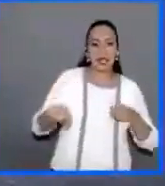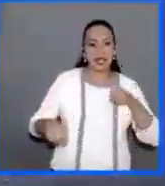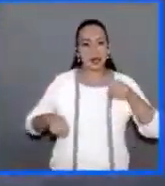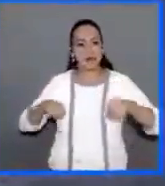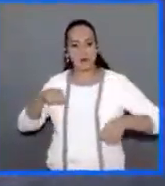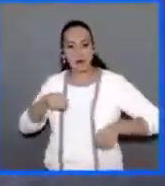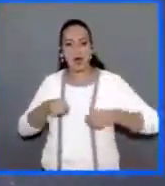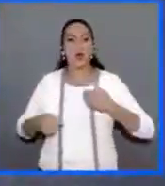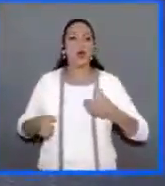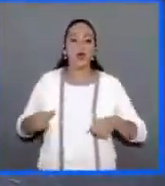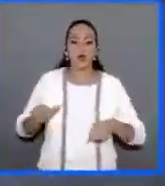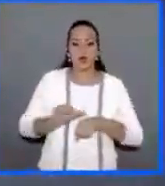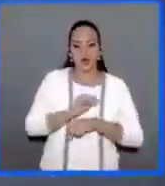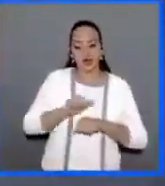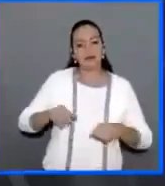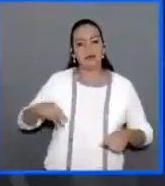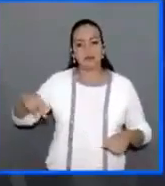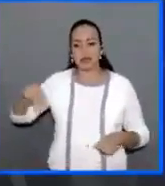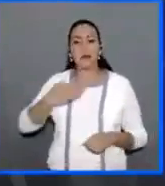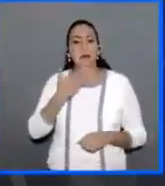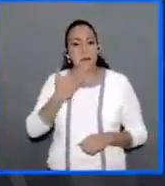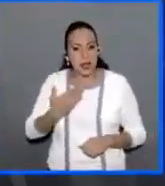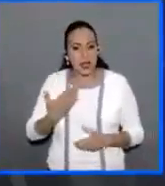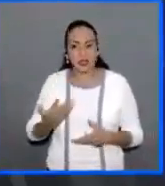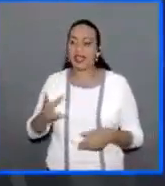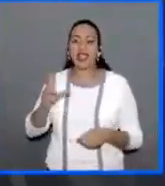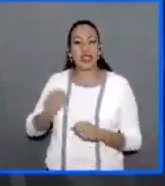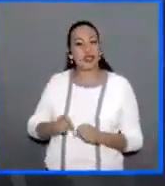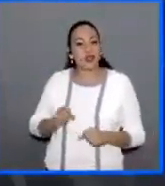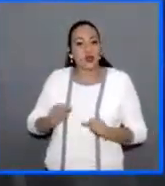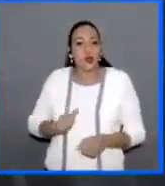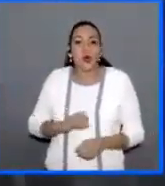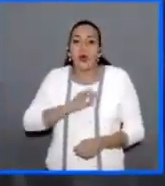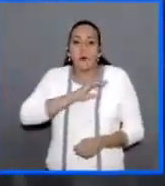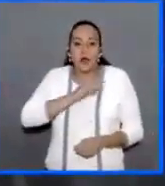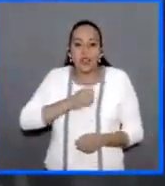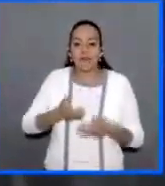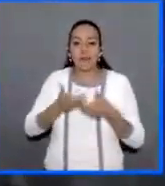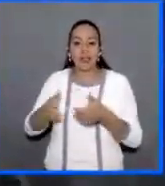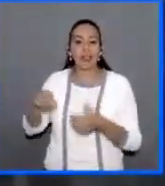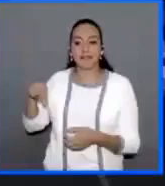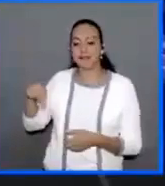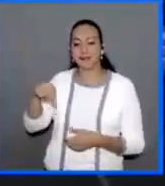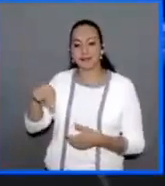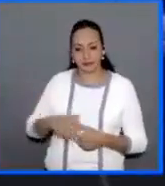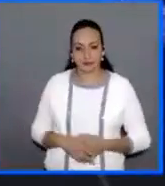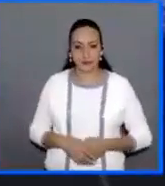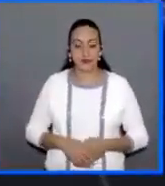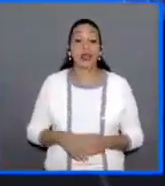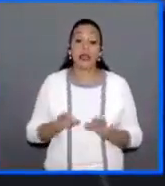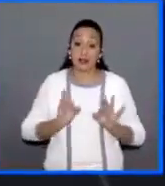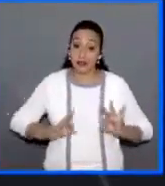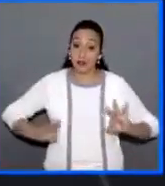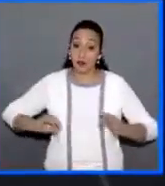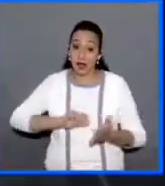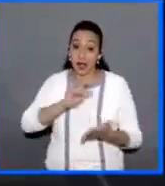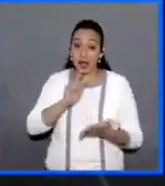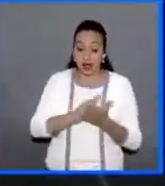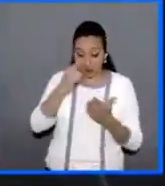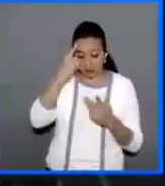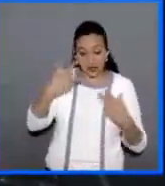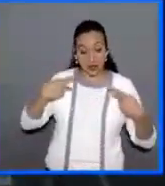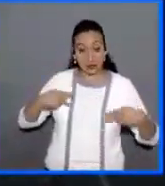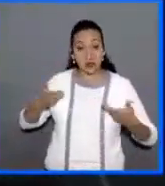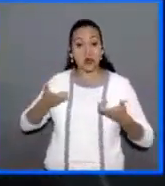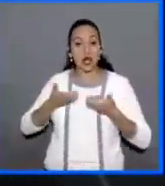y con una infraestructura inclusiva, revelaron representantes de organizaciones civiles. Ello, al participar en el foro